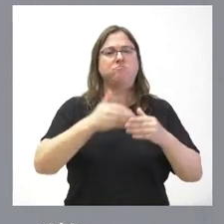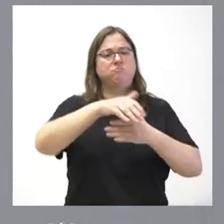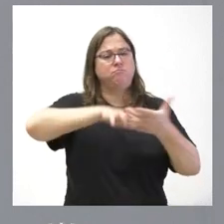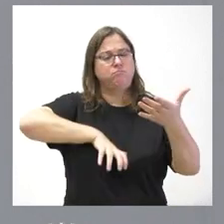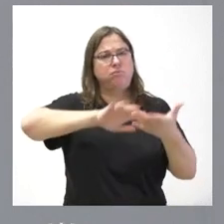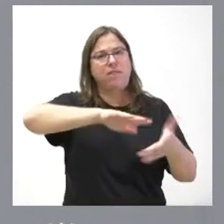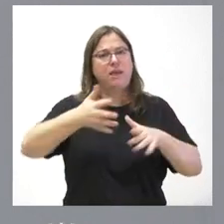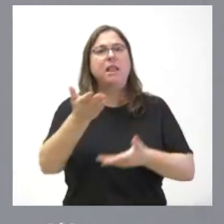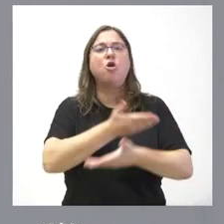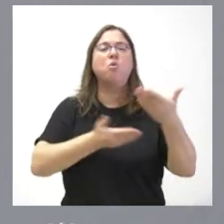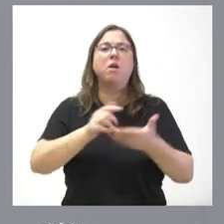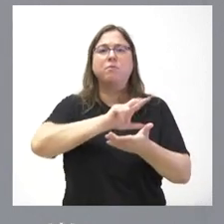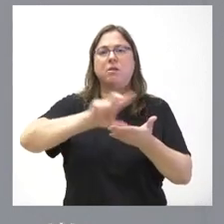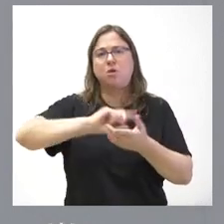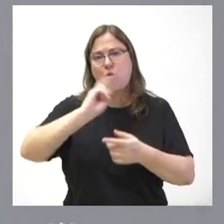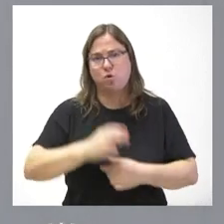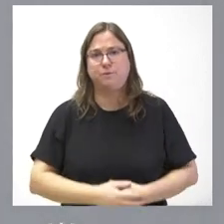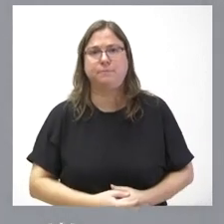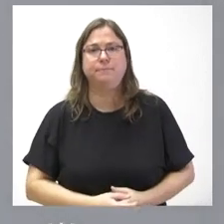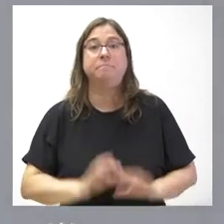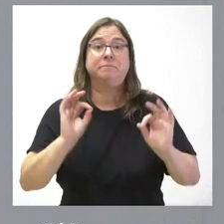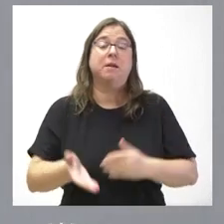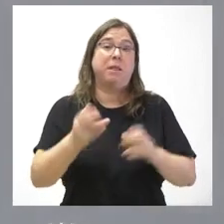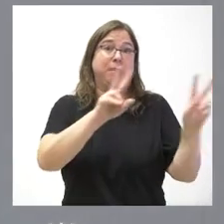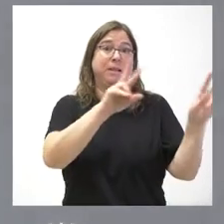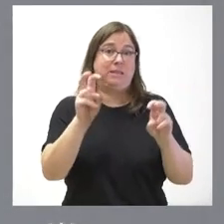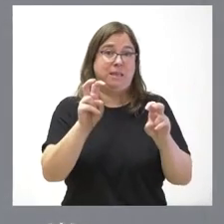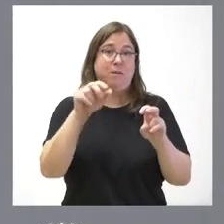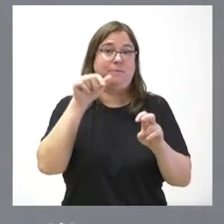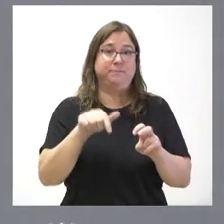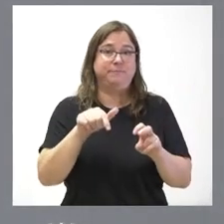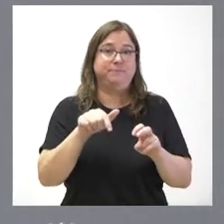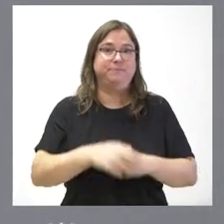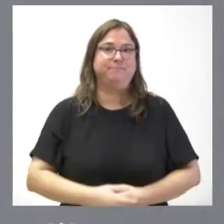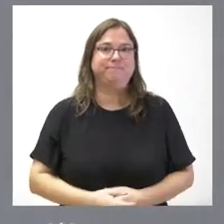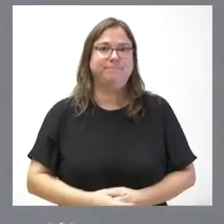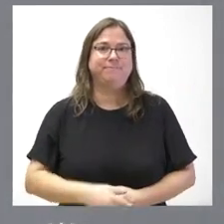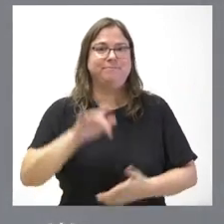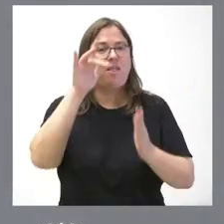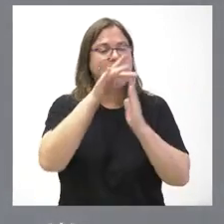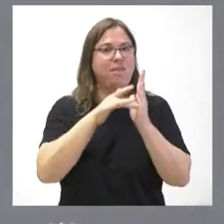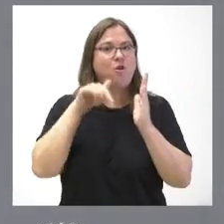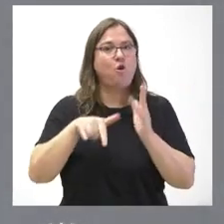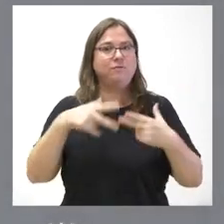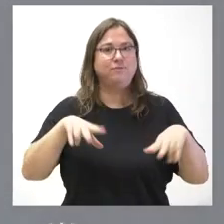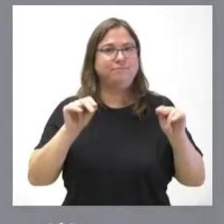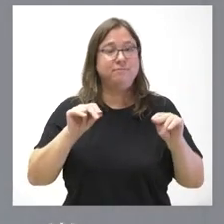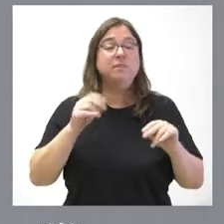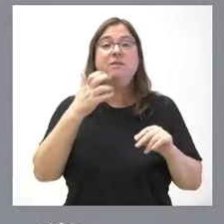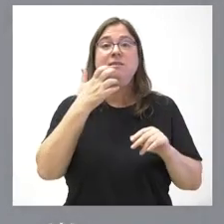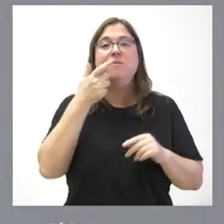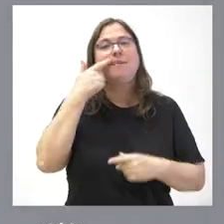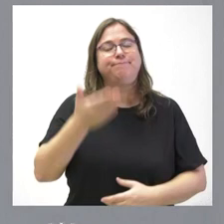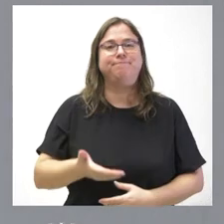colaboraciones literarias entre otras y esos son los principales asuntos del orden del día que hemos tenido hoy donde ven la